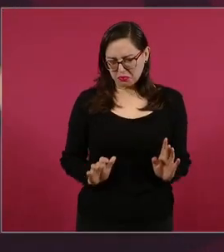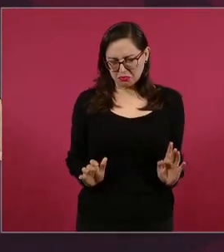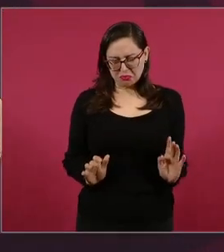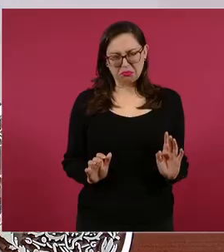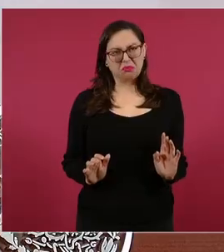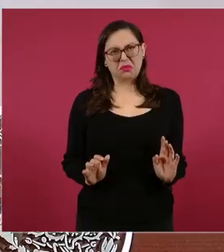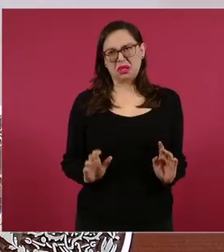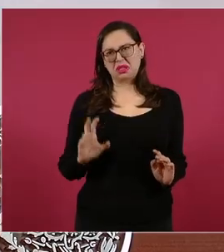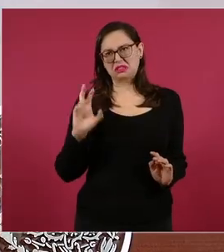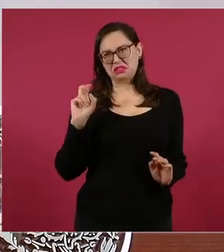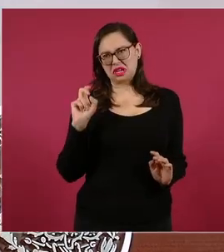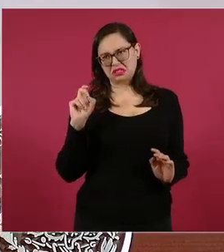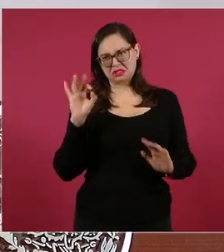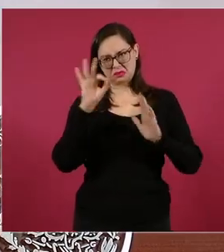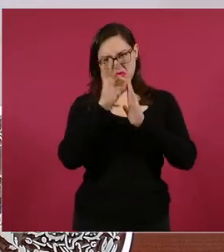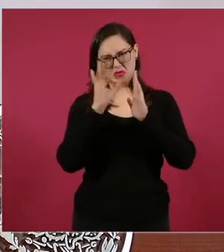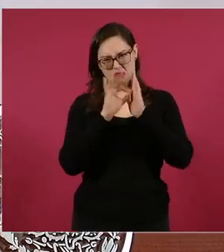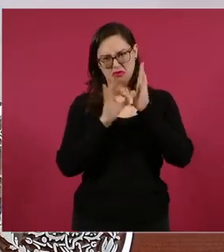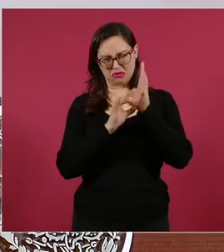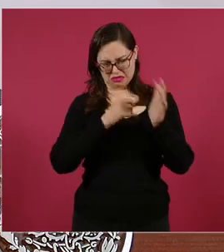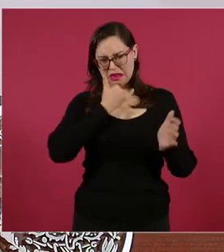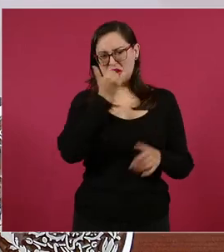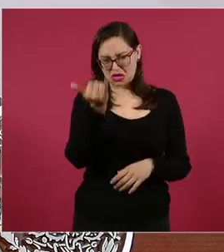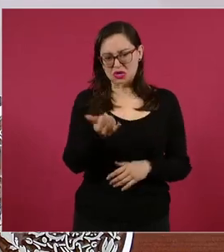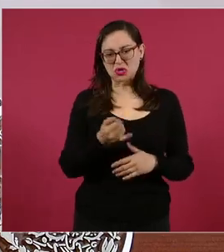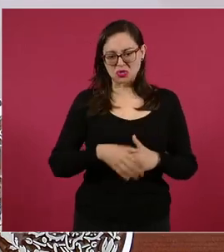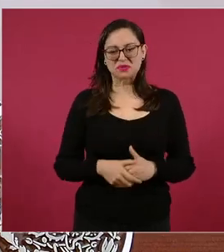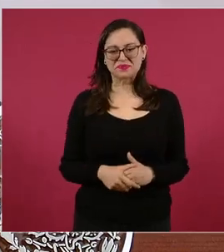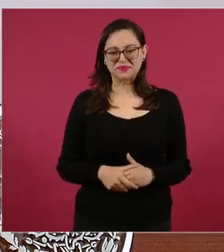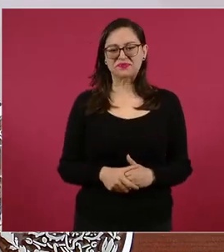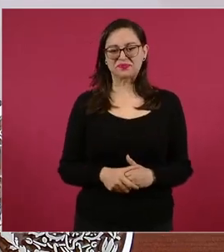como por 30 puntos, pero